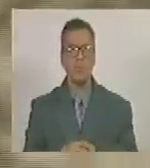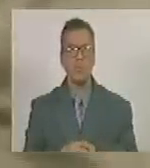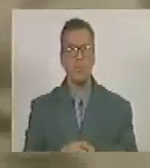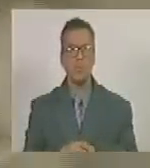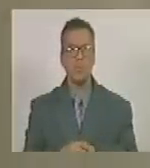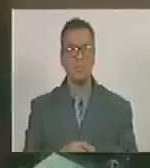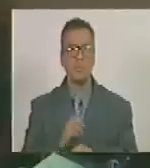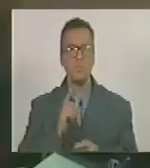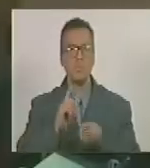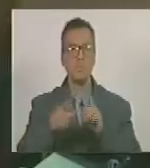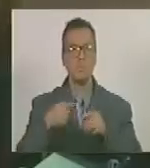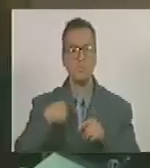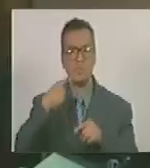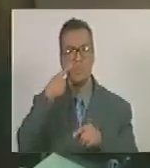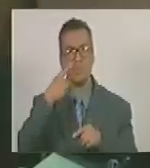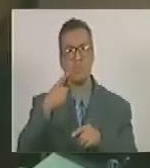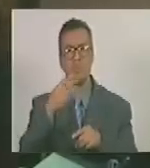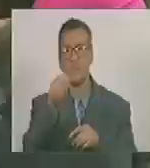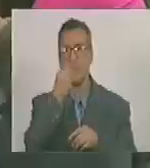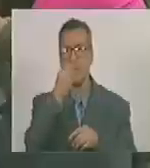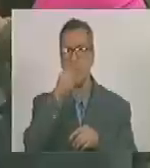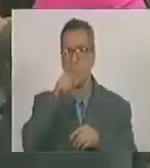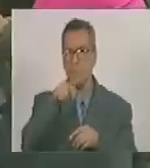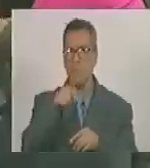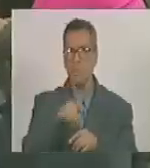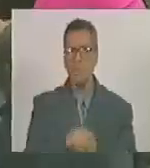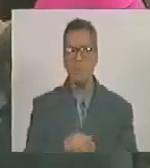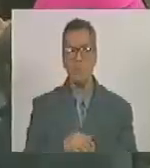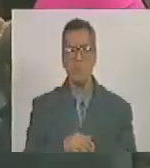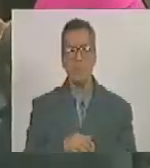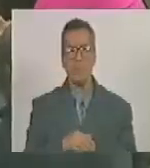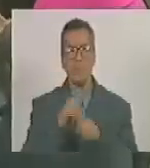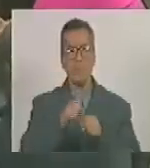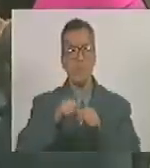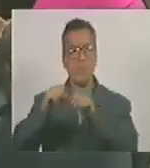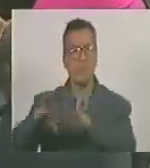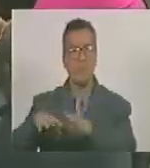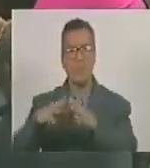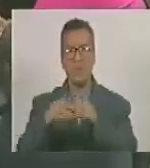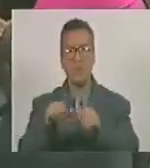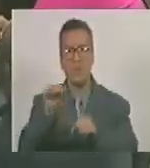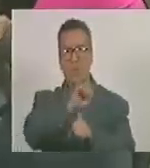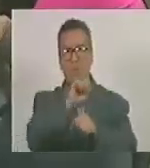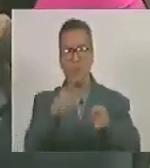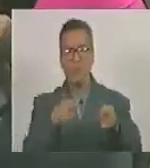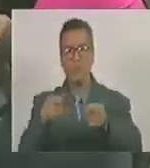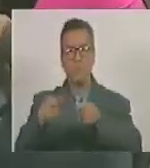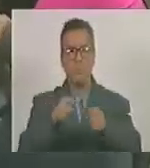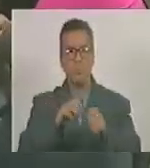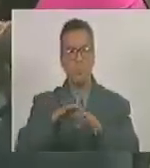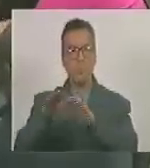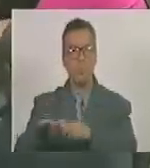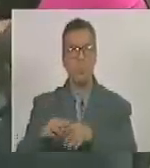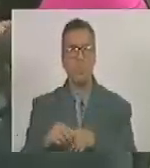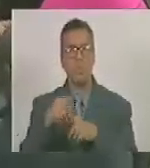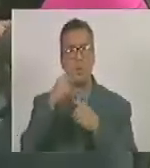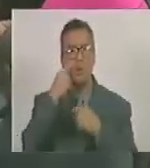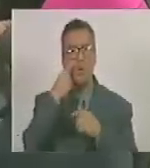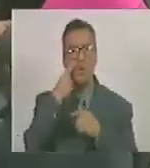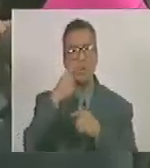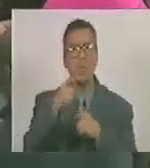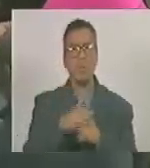Porque cuando uno observa los alimentos que fueron vaciados de los camiones, uno observa ahí